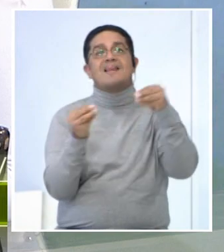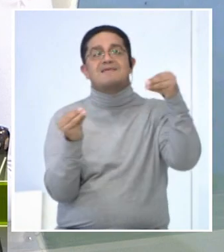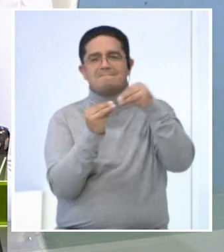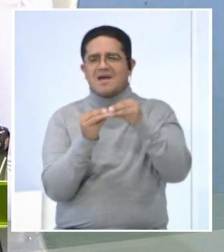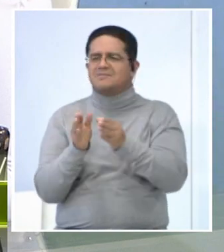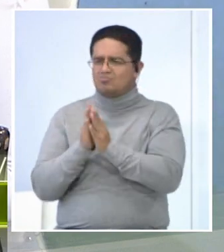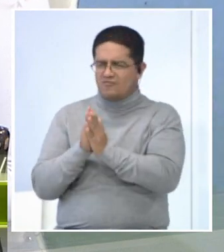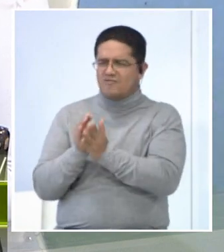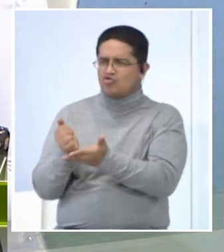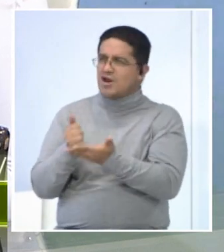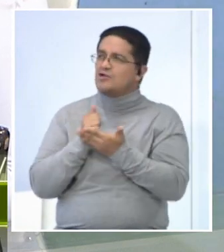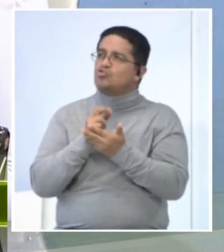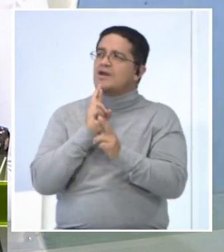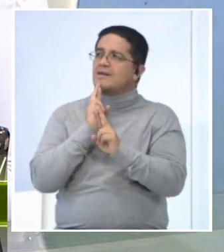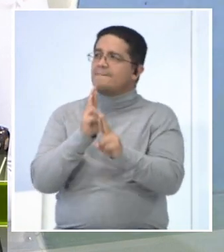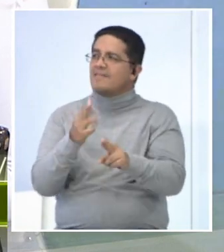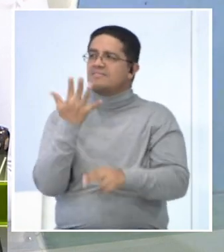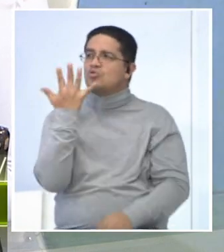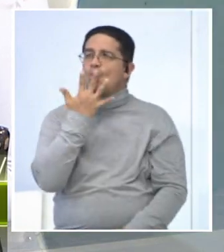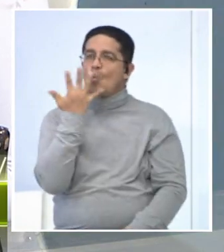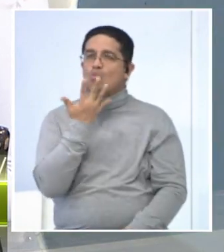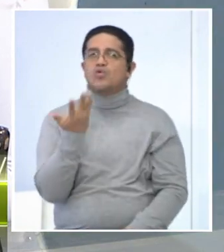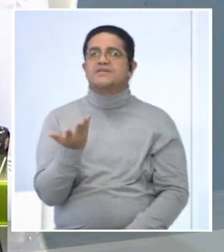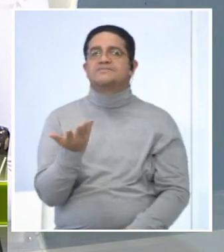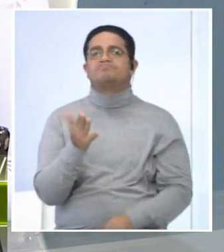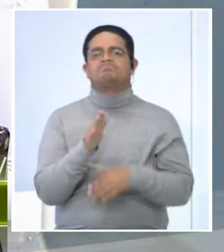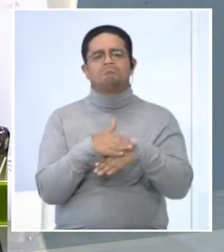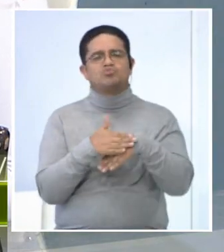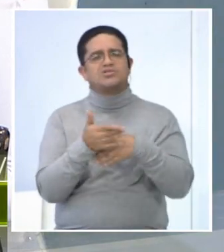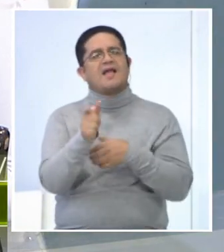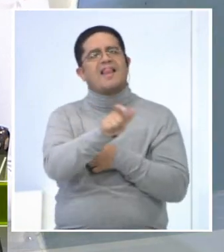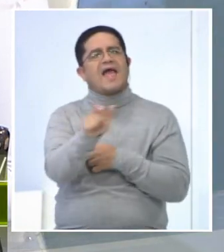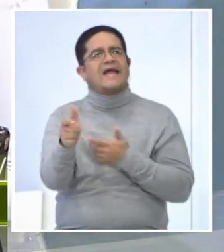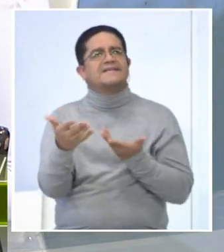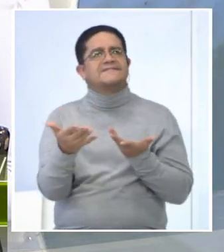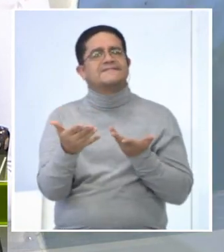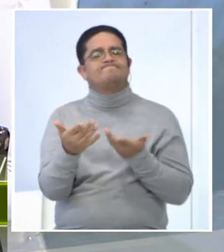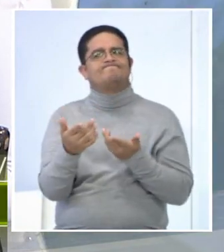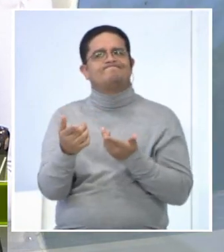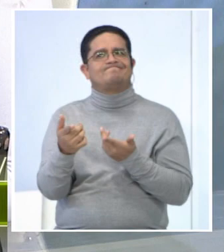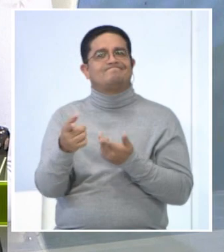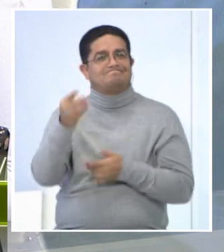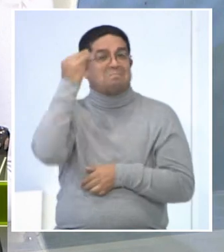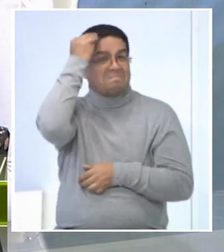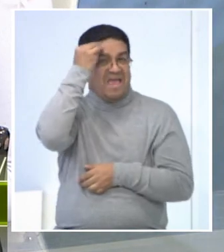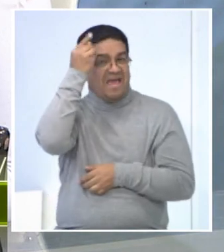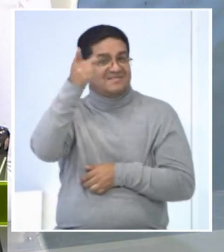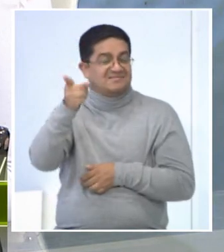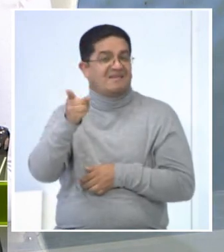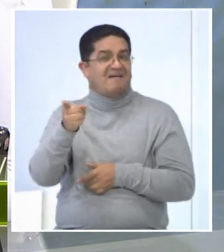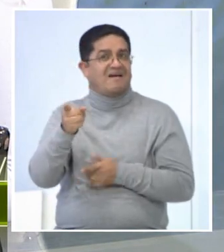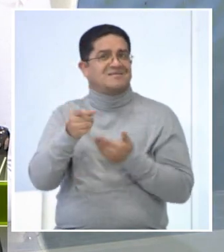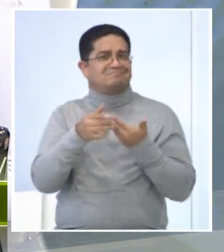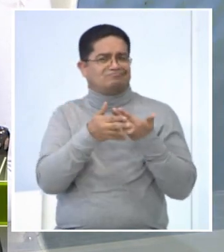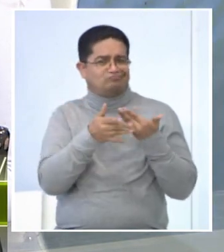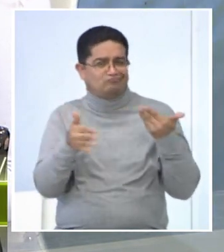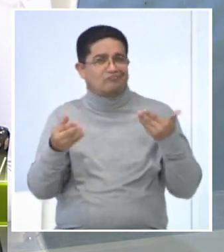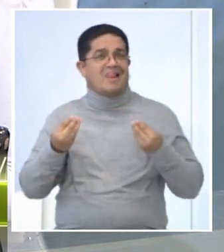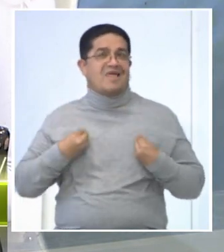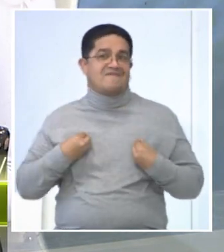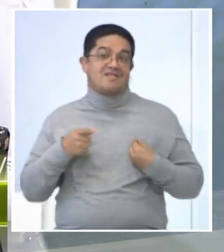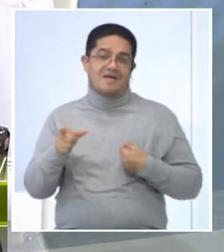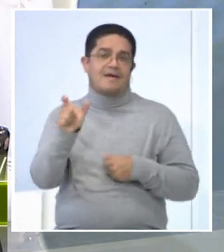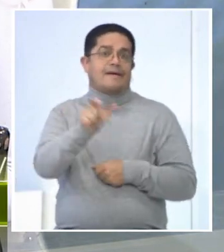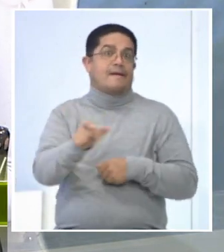responder también estas inquietudes porque han sido parte como que de lo que nos han enseñado a lo largo de la vida, no los médicos, pero